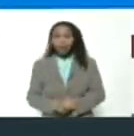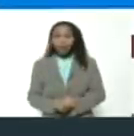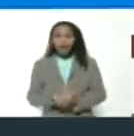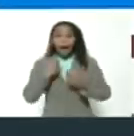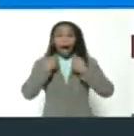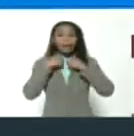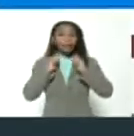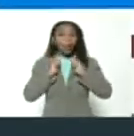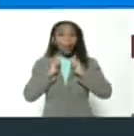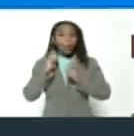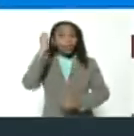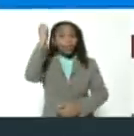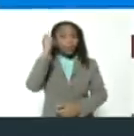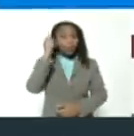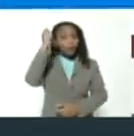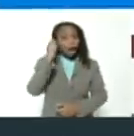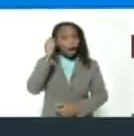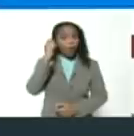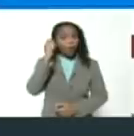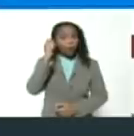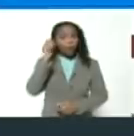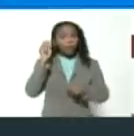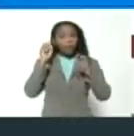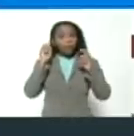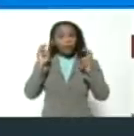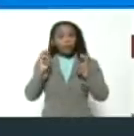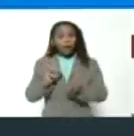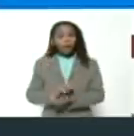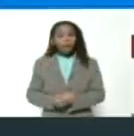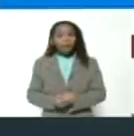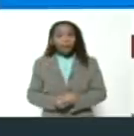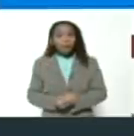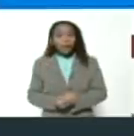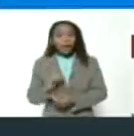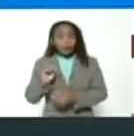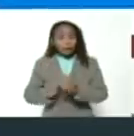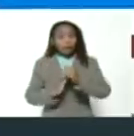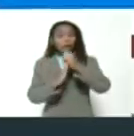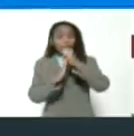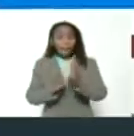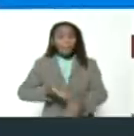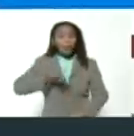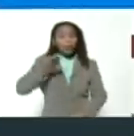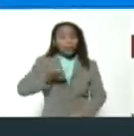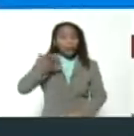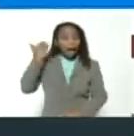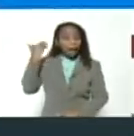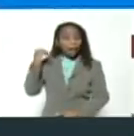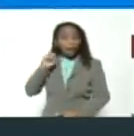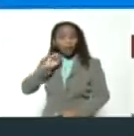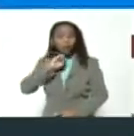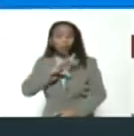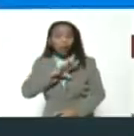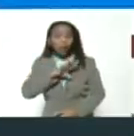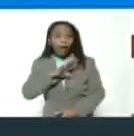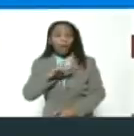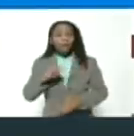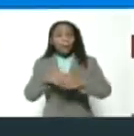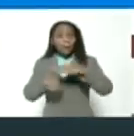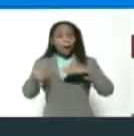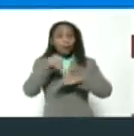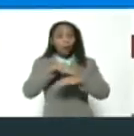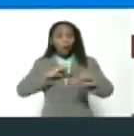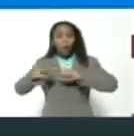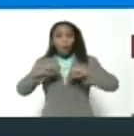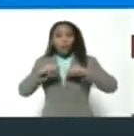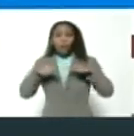Aristóbulo era diputado de la causa R, era un líder muy destacado del magisterio venezolano, del